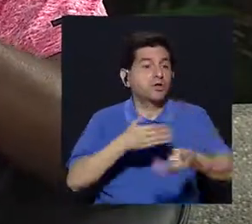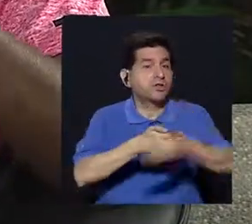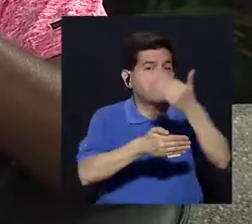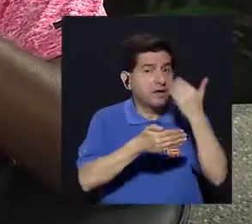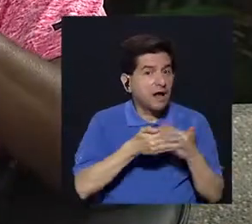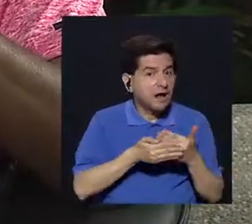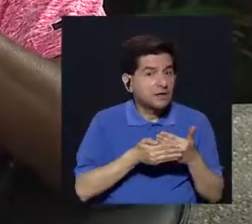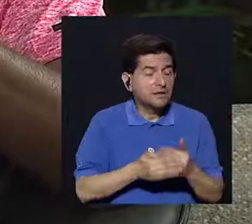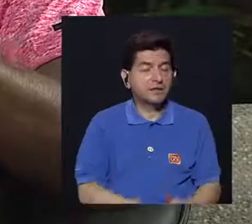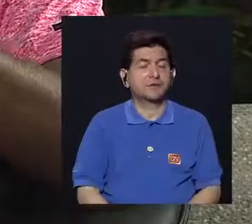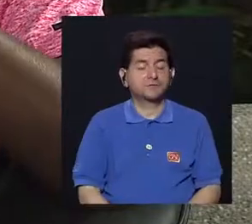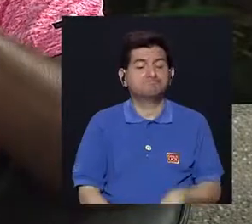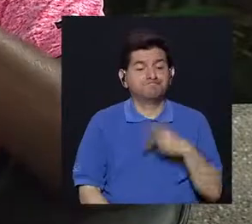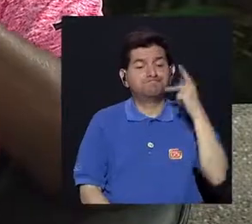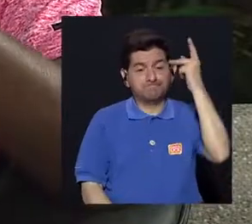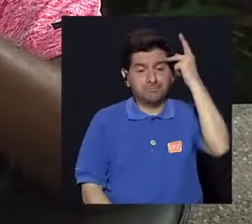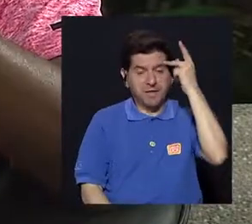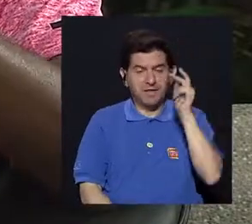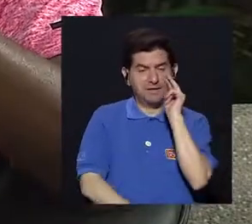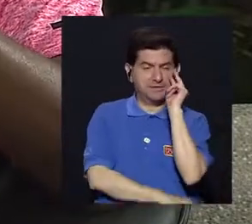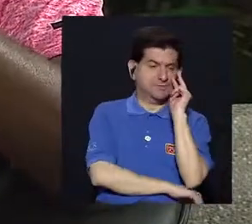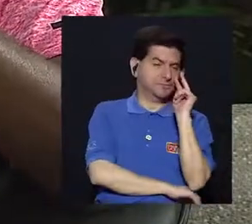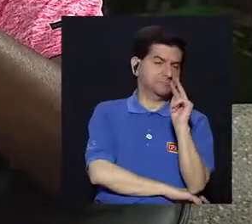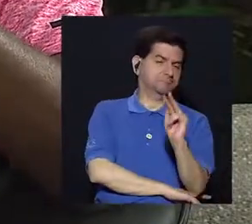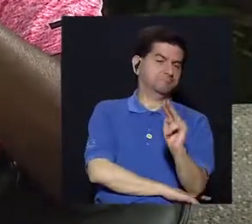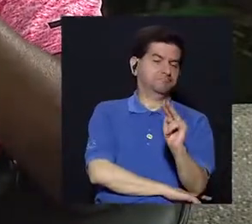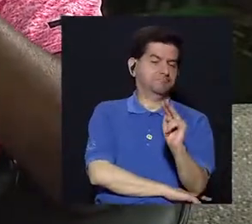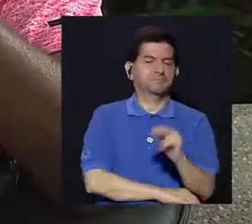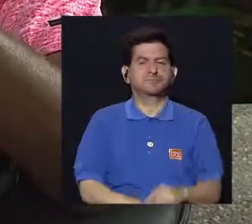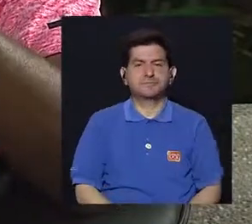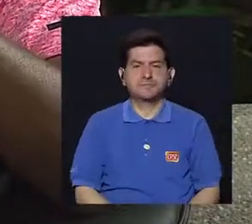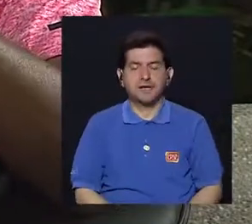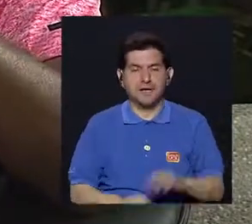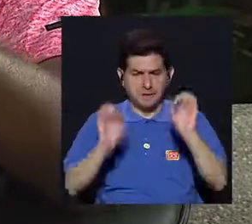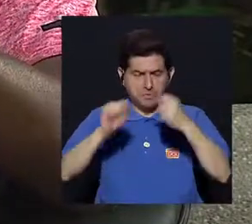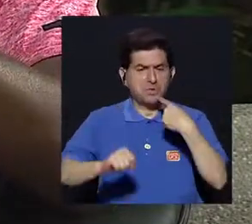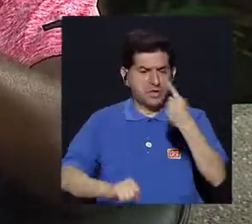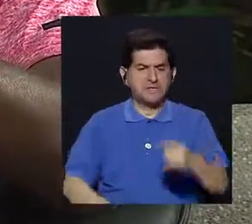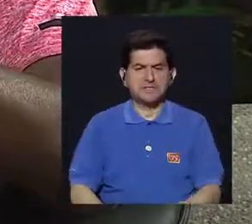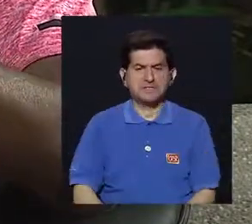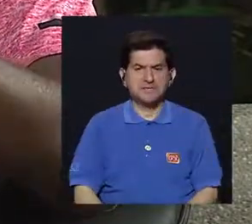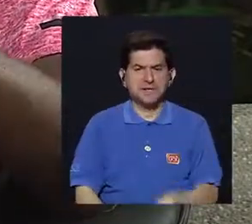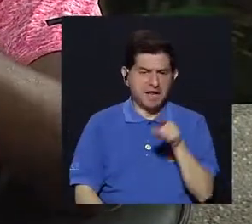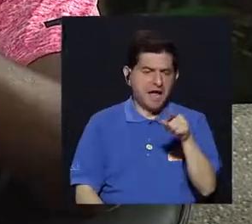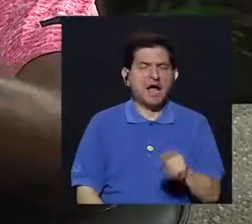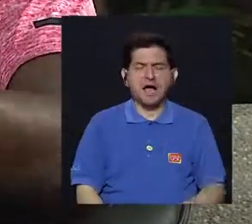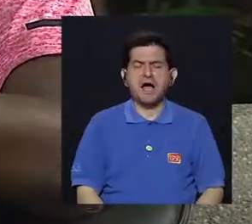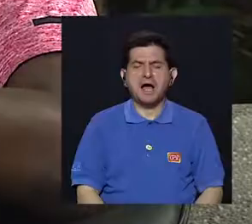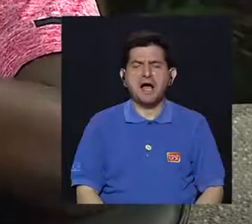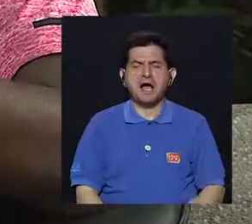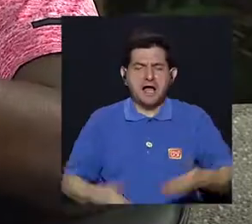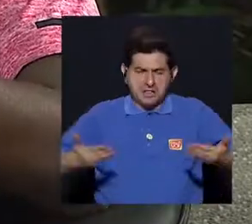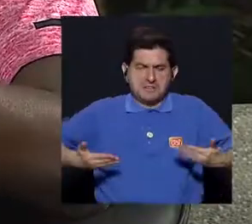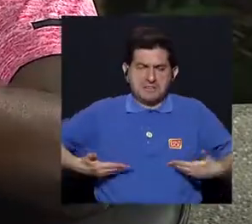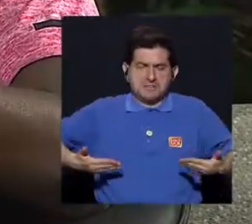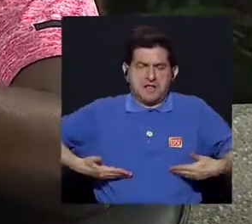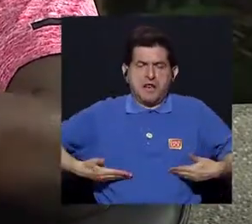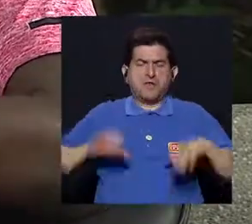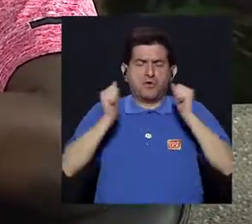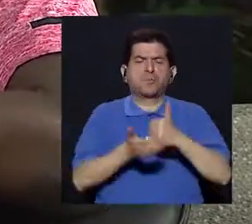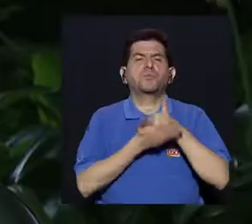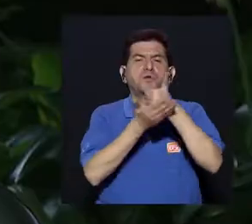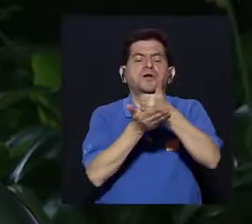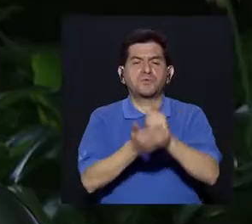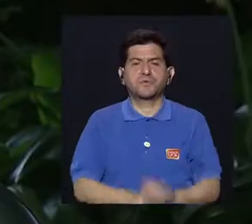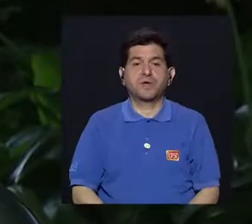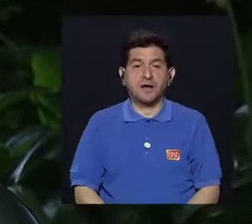digo, tiene que ser el papá que tenga ese ojo clínico para decir, bueno, aquí está este entrenador, bueno, yo sé que me va a ayudar.